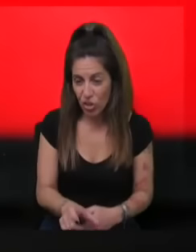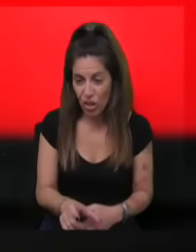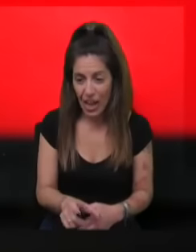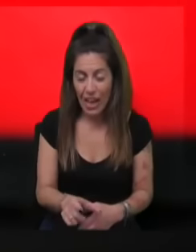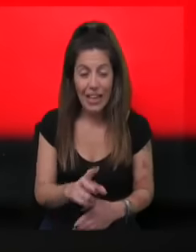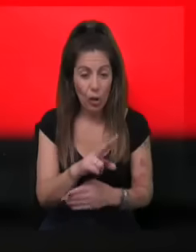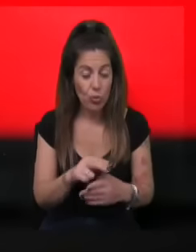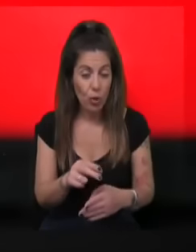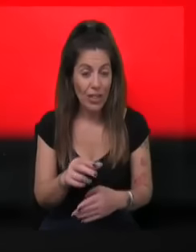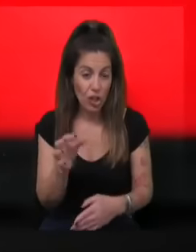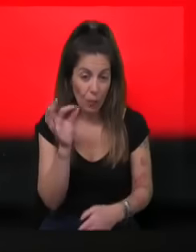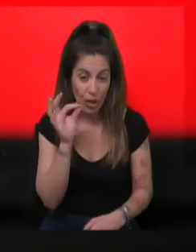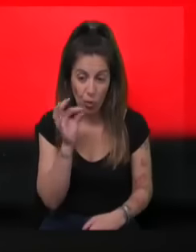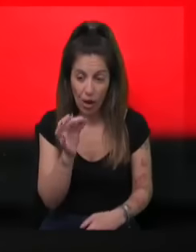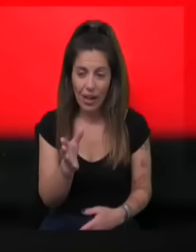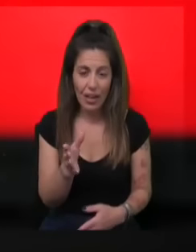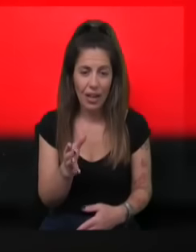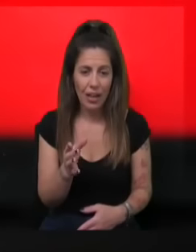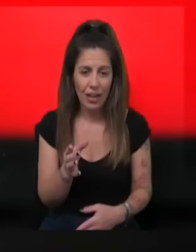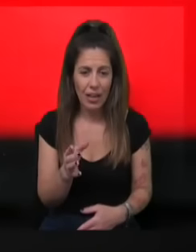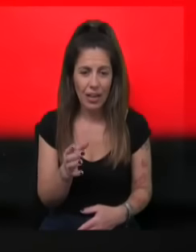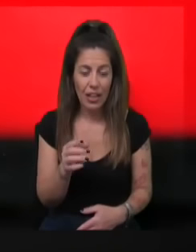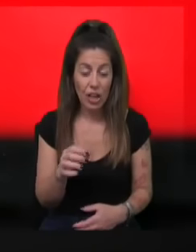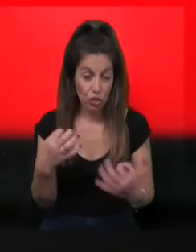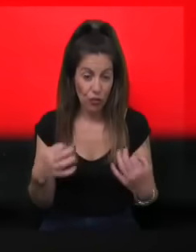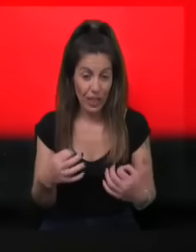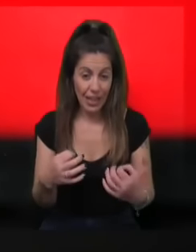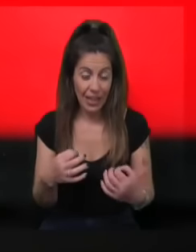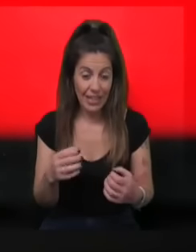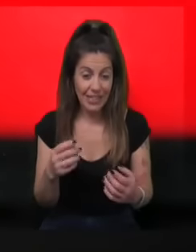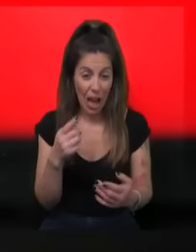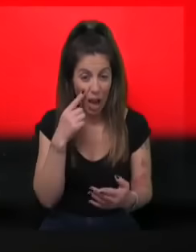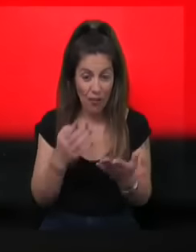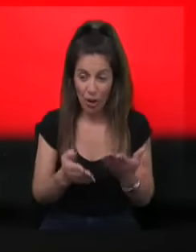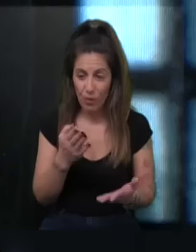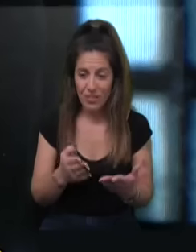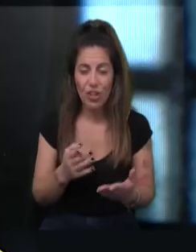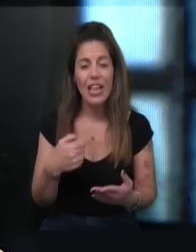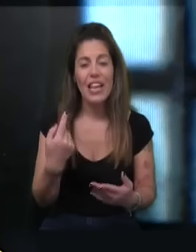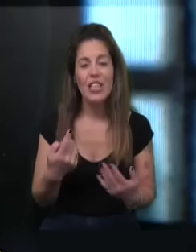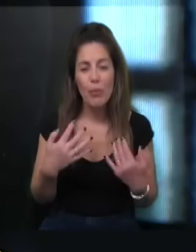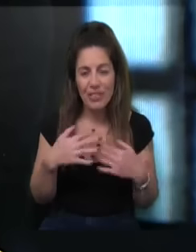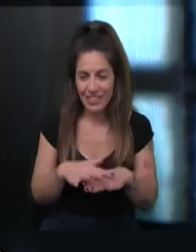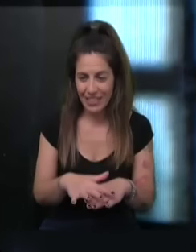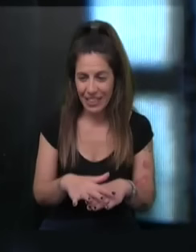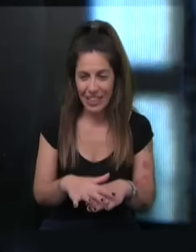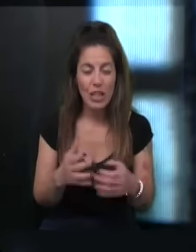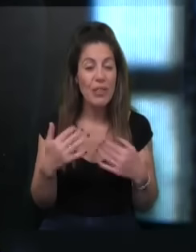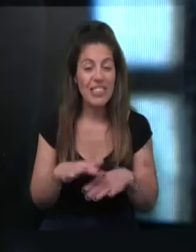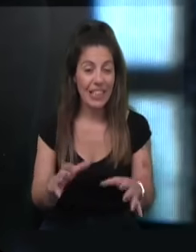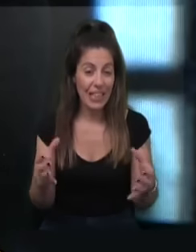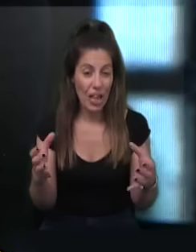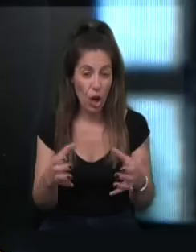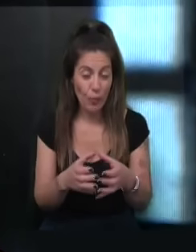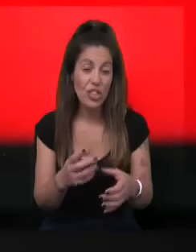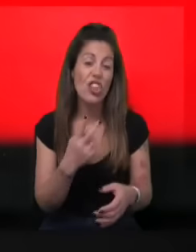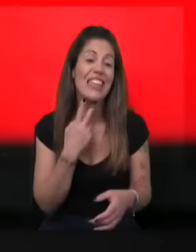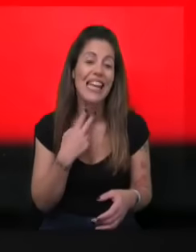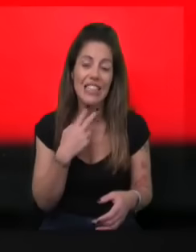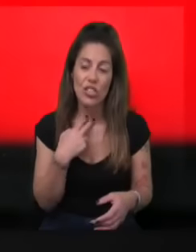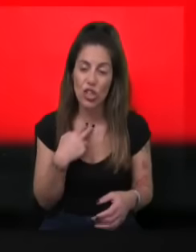y que puntié muy bien en esa prueba Por cierto y después integré la comisión integré la comisión de adicciones